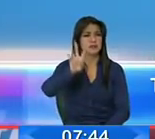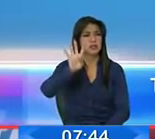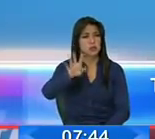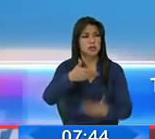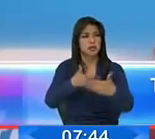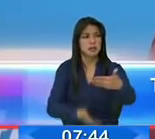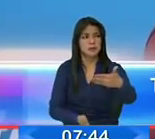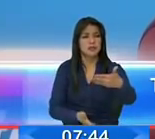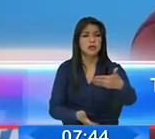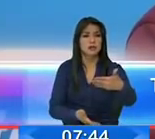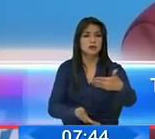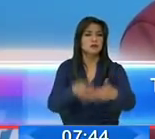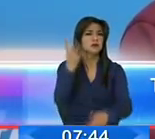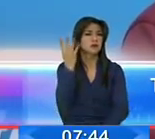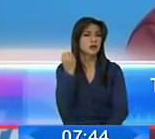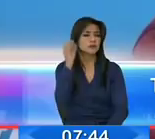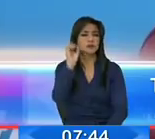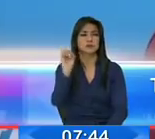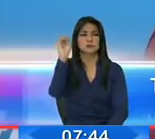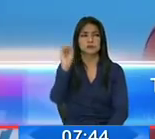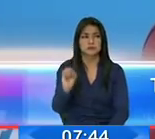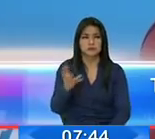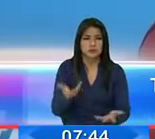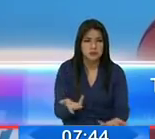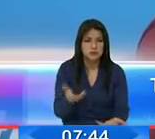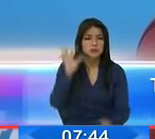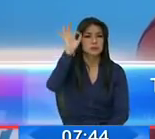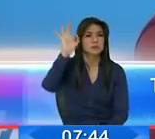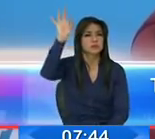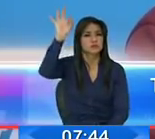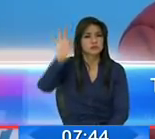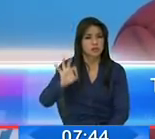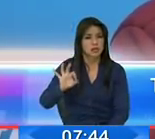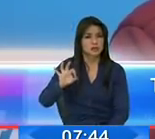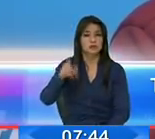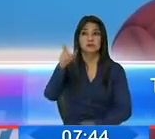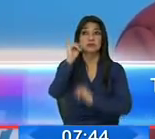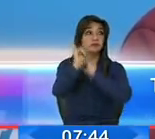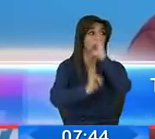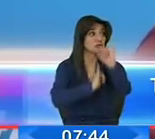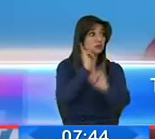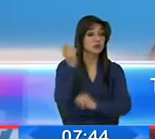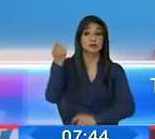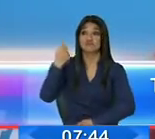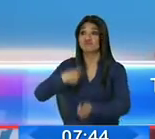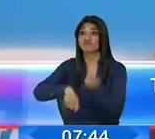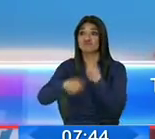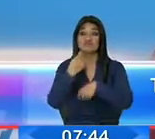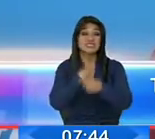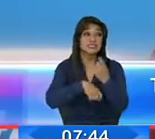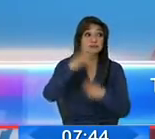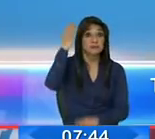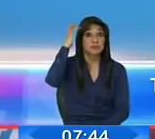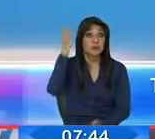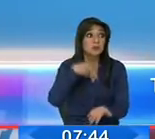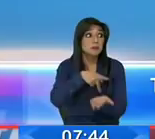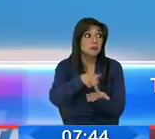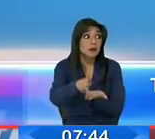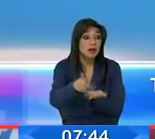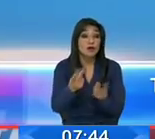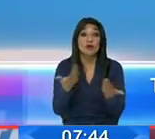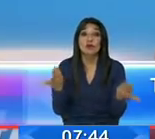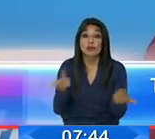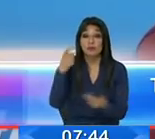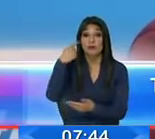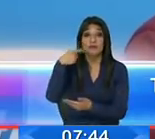dando un rendimiento del 14%. Lo que quiere decir es que los mercados están muy preocupados de la posibilidad de pago inmediata del